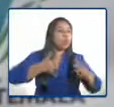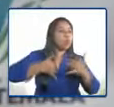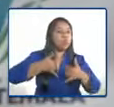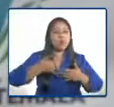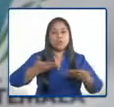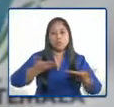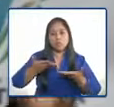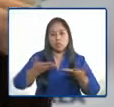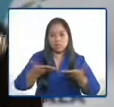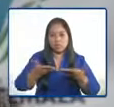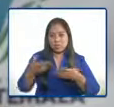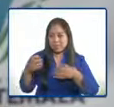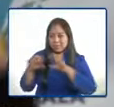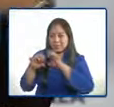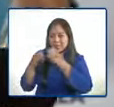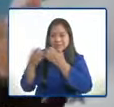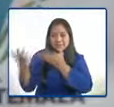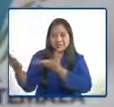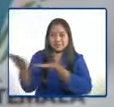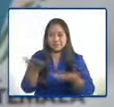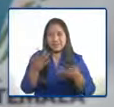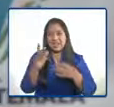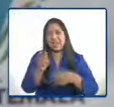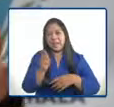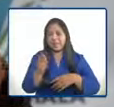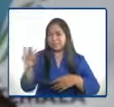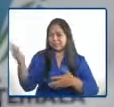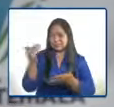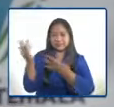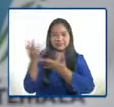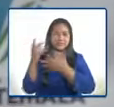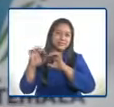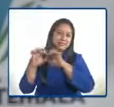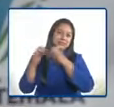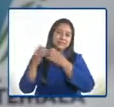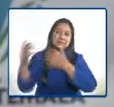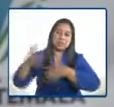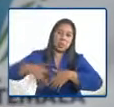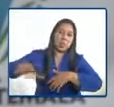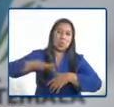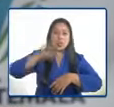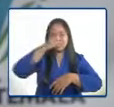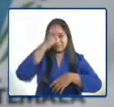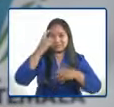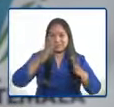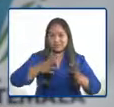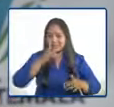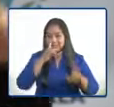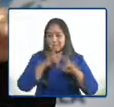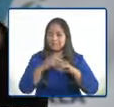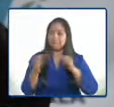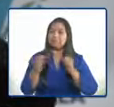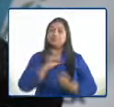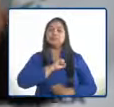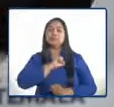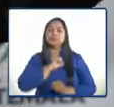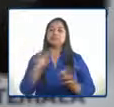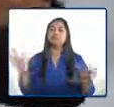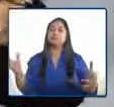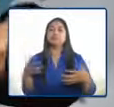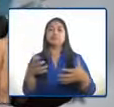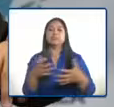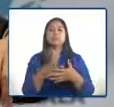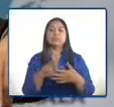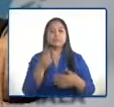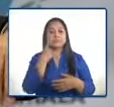fútbol con todos sus compañeros y todo el equipo multidisciplinario del hogar. Y empezamos a ver cómo el niño